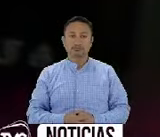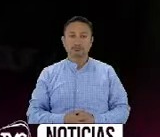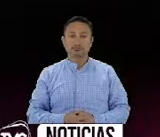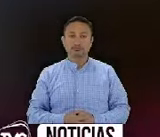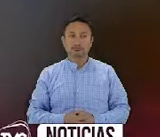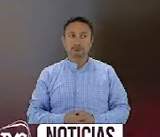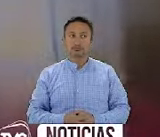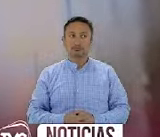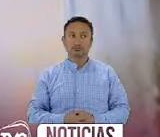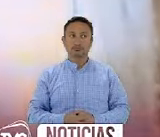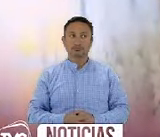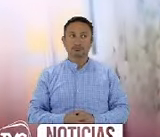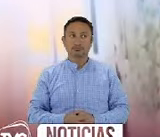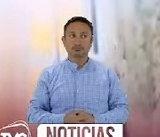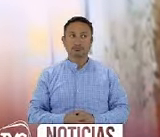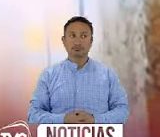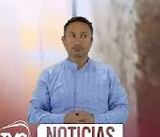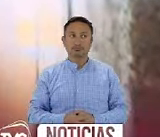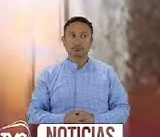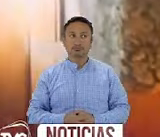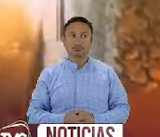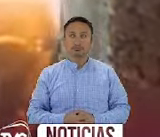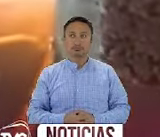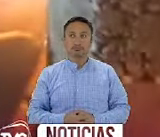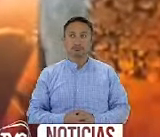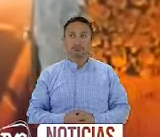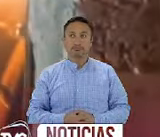Así derribaron las puertas.